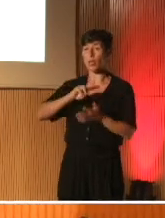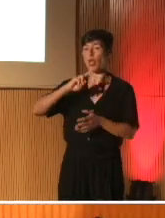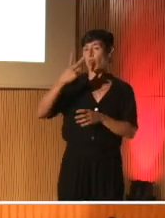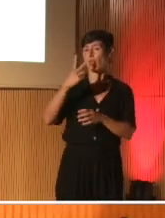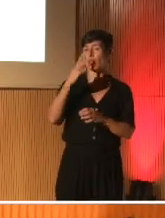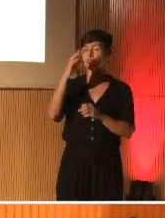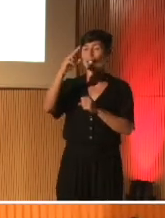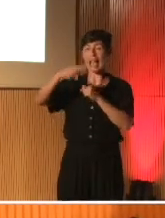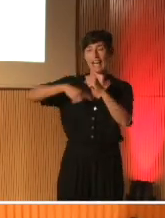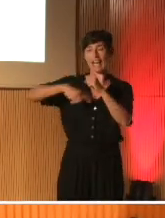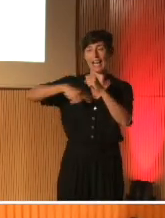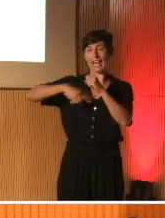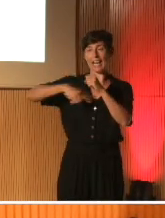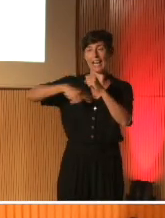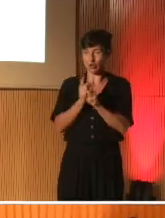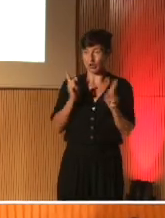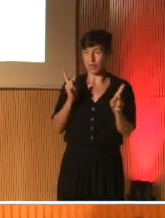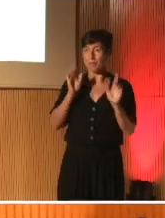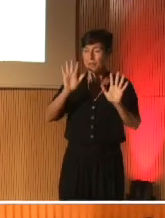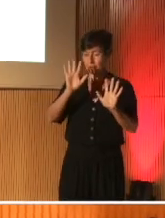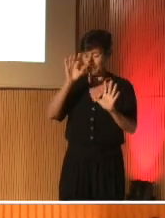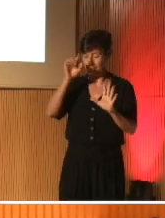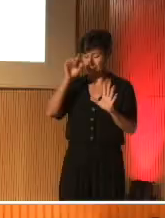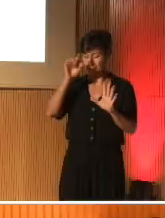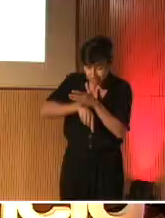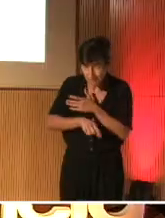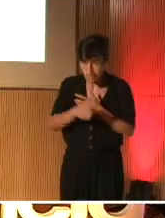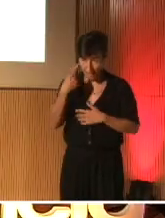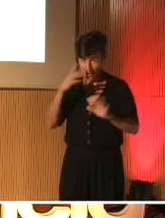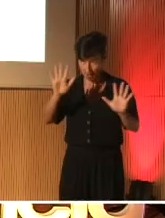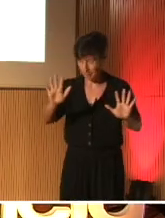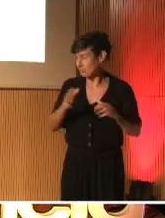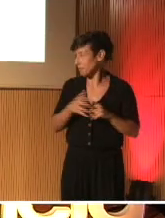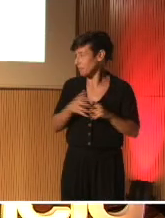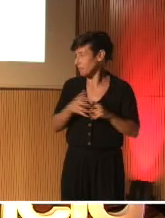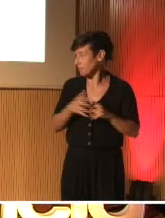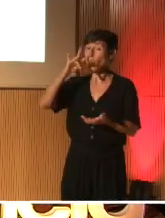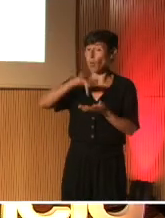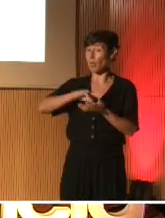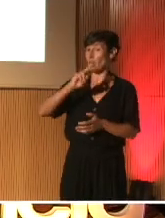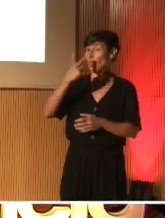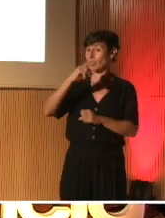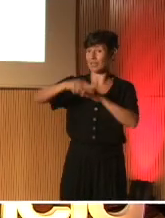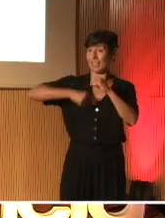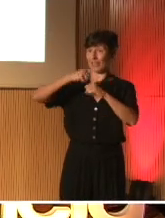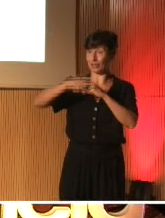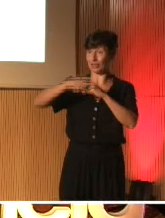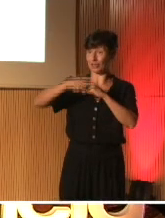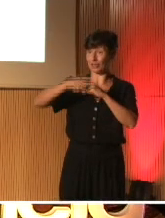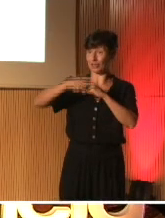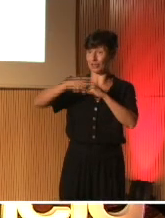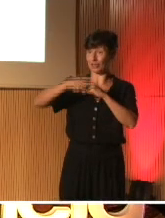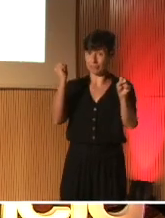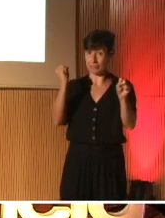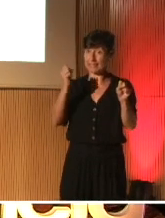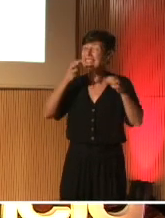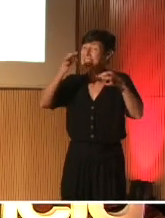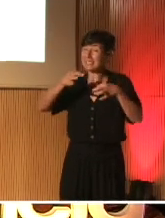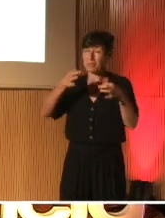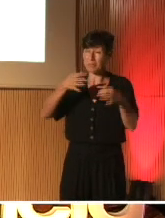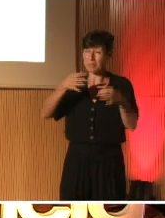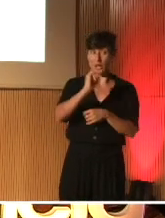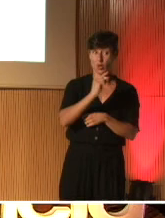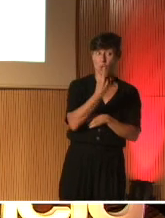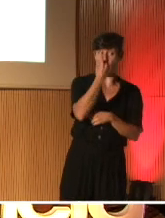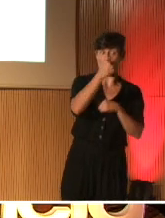pero vamos al meollo de la cuestión cuando los electrones chocan siempre hay uno que